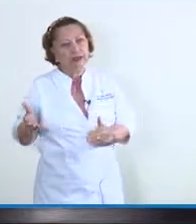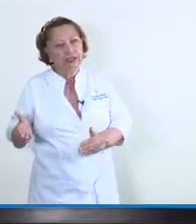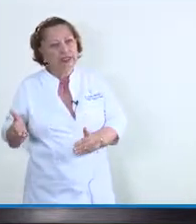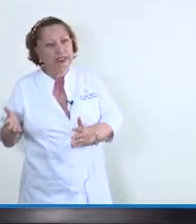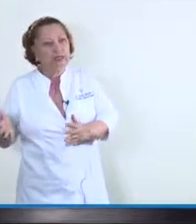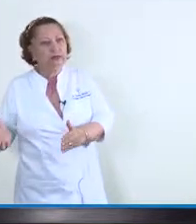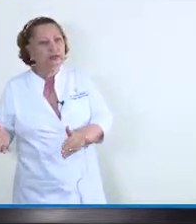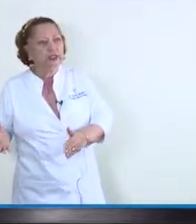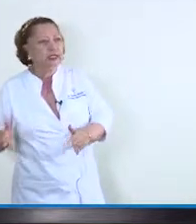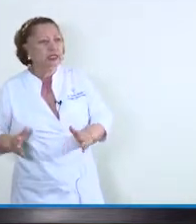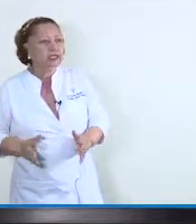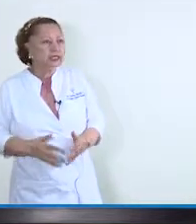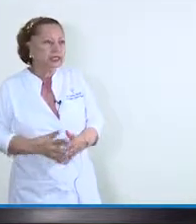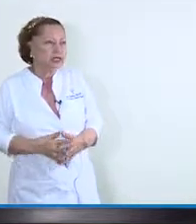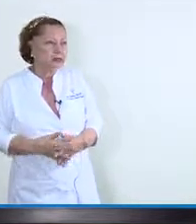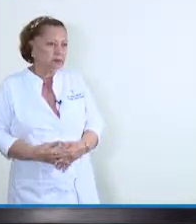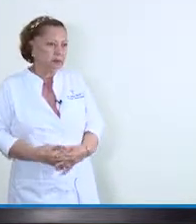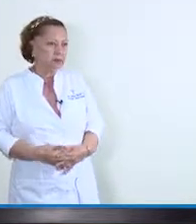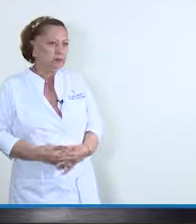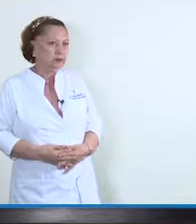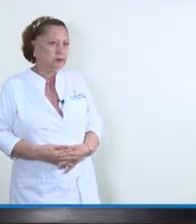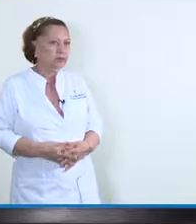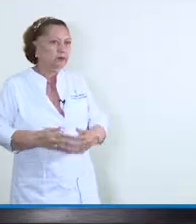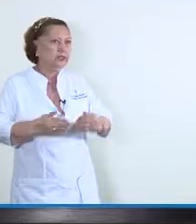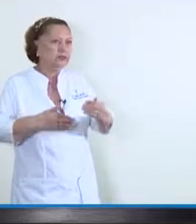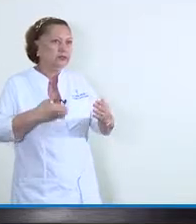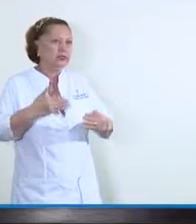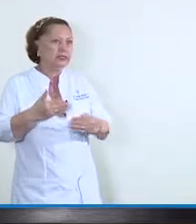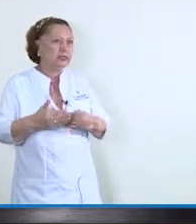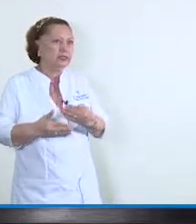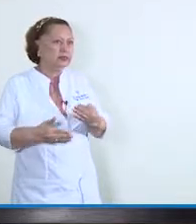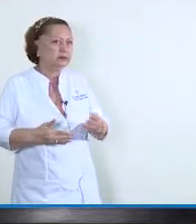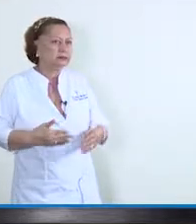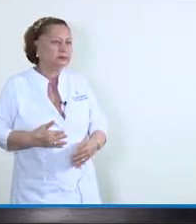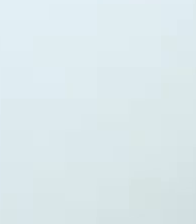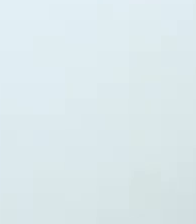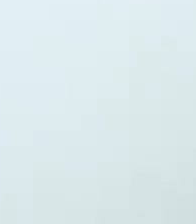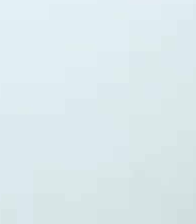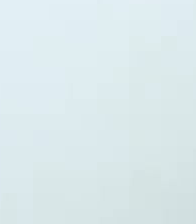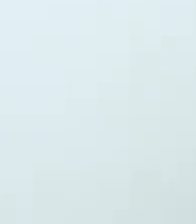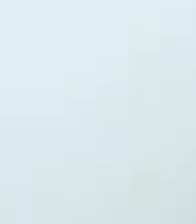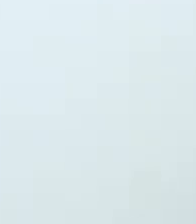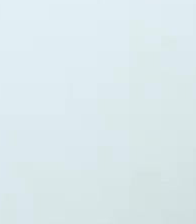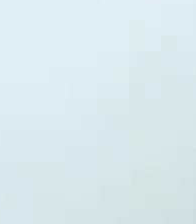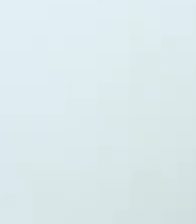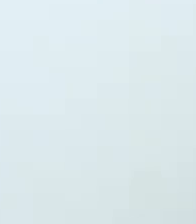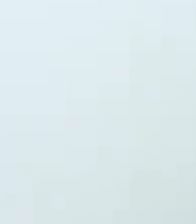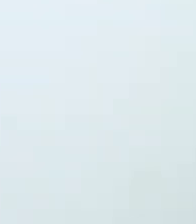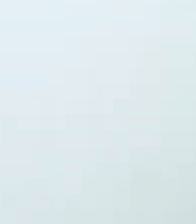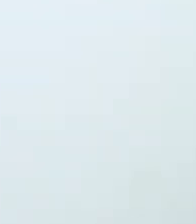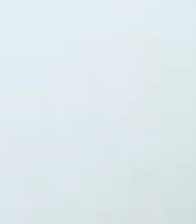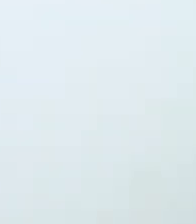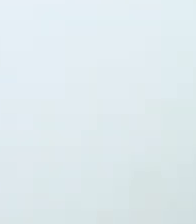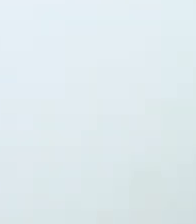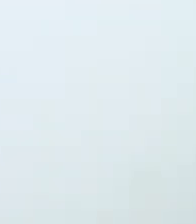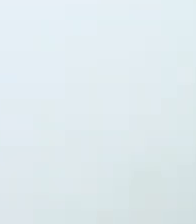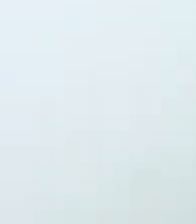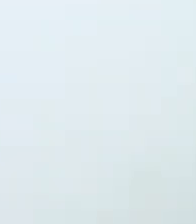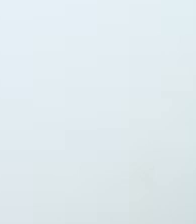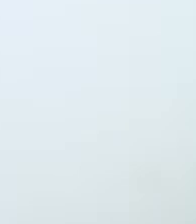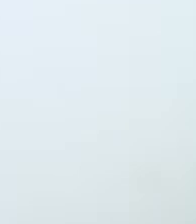de la cocina que vos tenías en el campo y viceversa. Cuando hablamos del